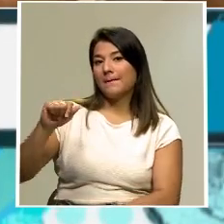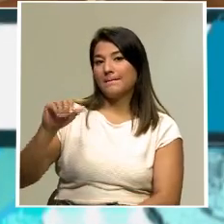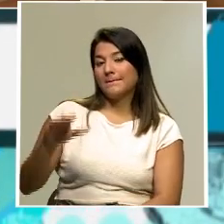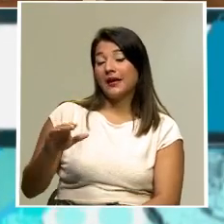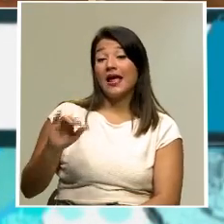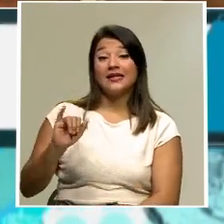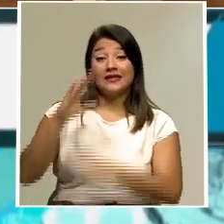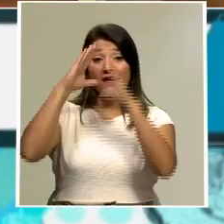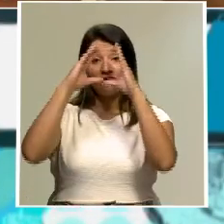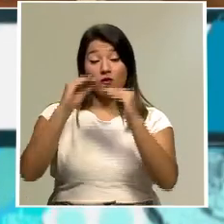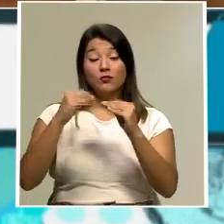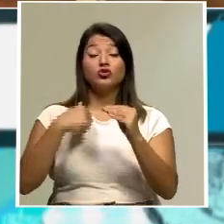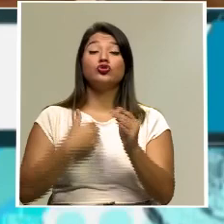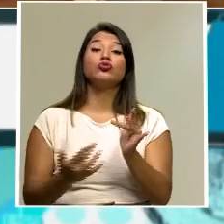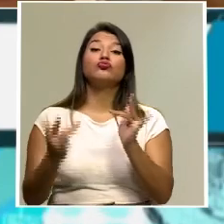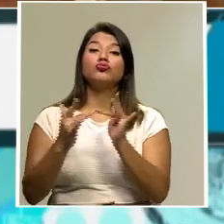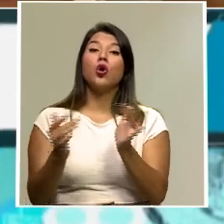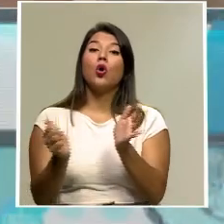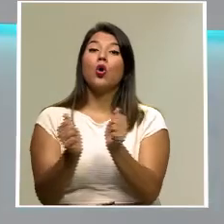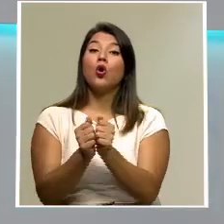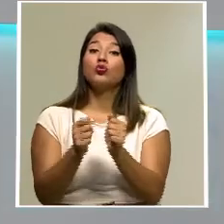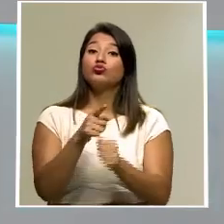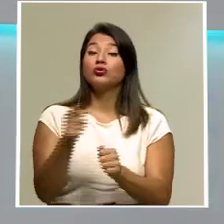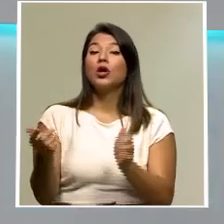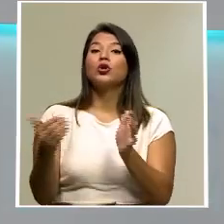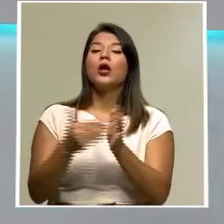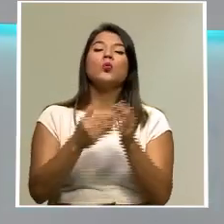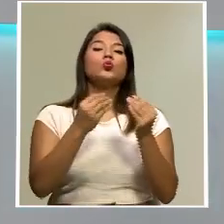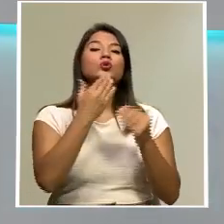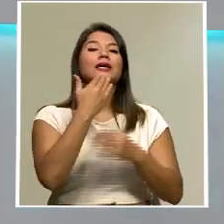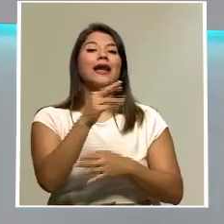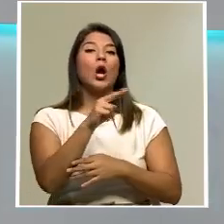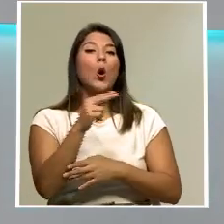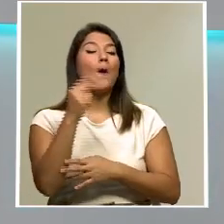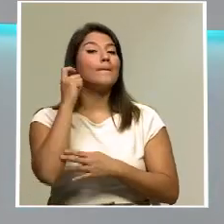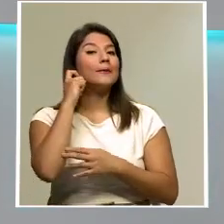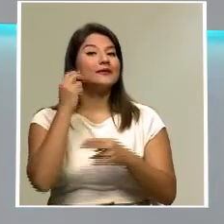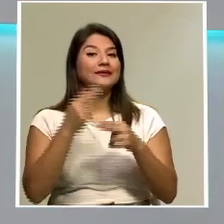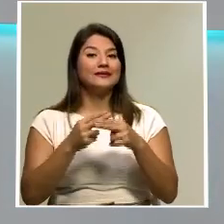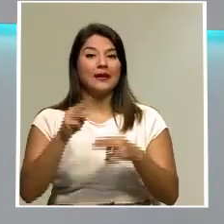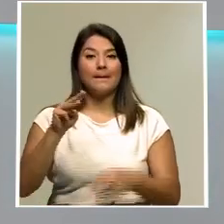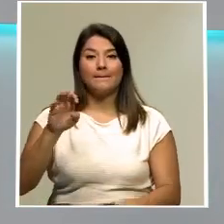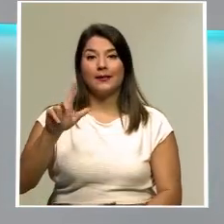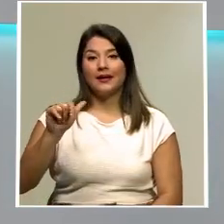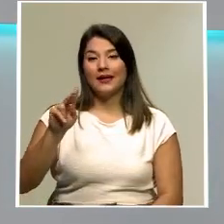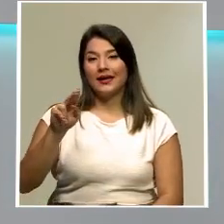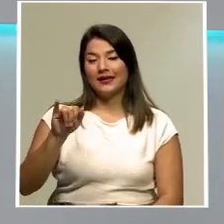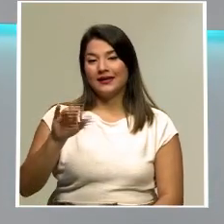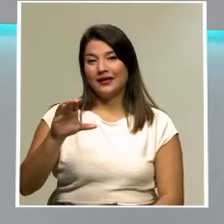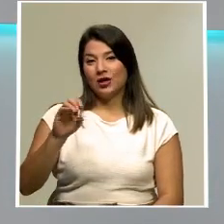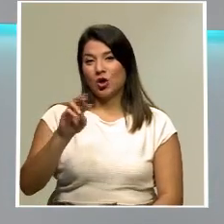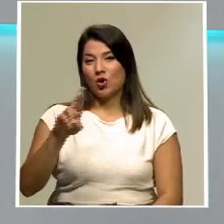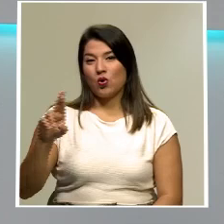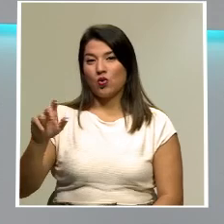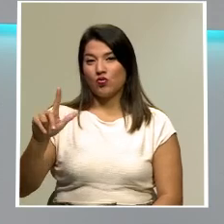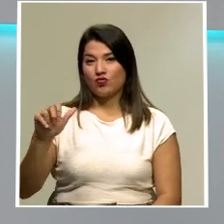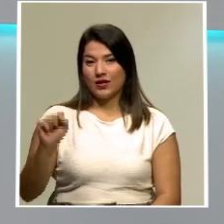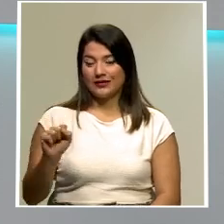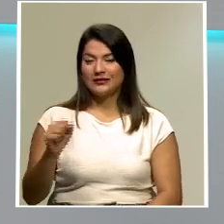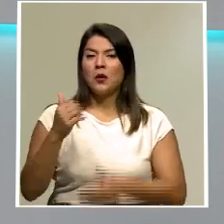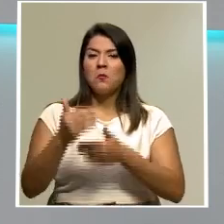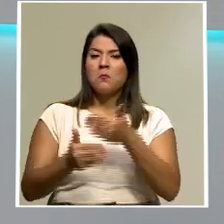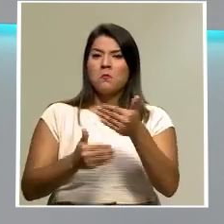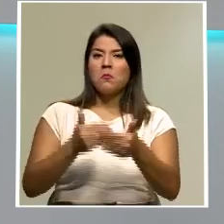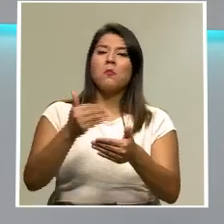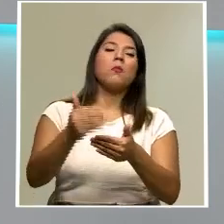La información que tengo, vuelvo con ustedes al estudio. Muchas gracias a nuestra compañera Melanie Corrales. Poco a poco van rompiendo